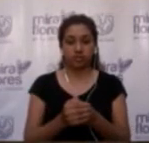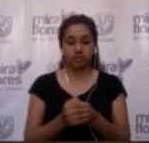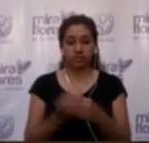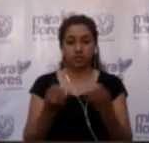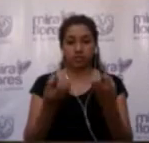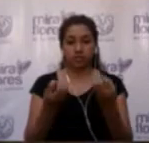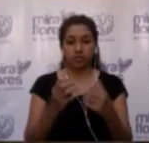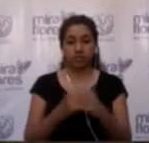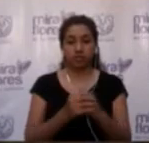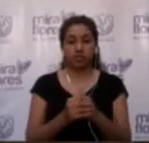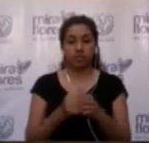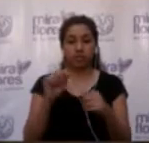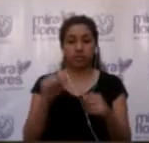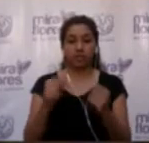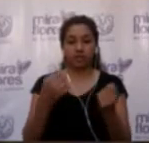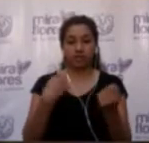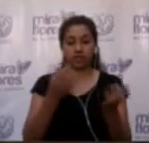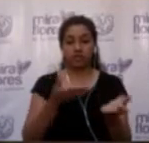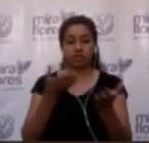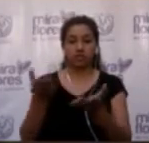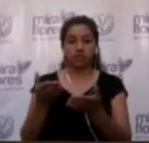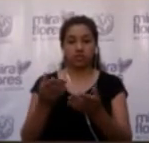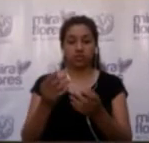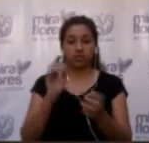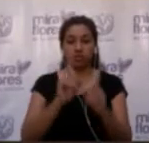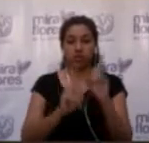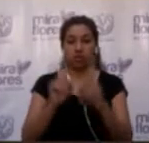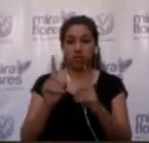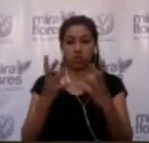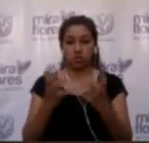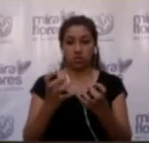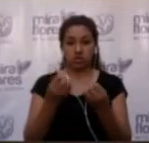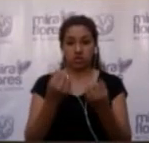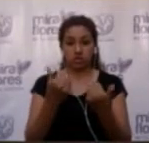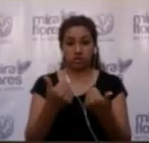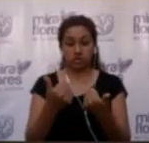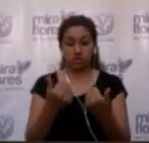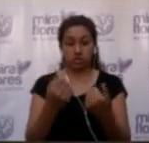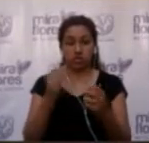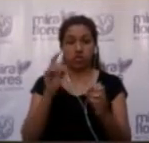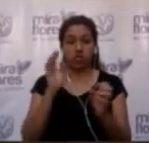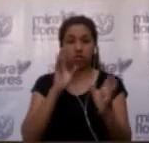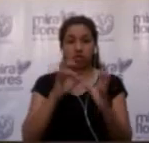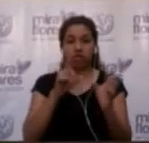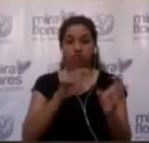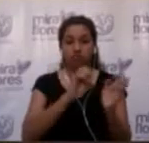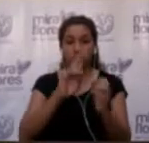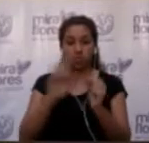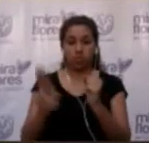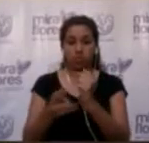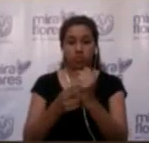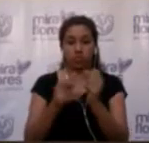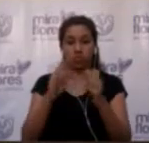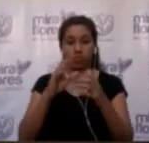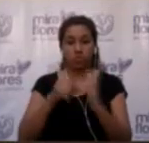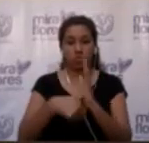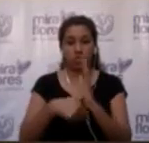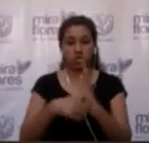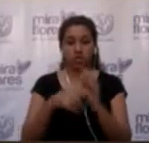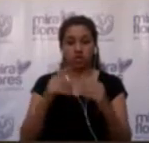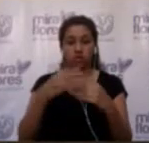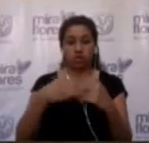Muy bien, esto va a pasar a lo que es orden del día, si los miembros del Consejo lo consideran pertinente. Aquellos miembros del Consejo que estén de acuerdo de remitir